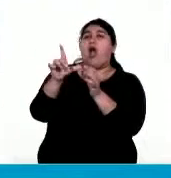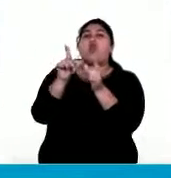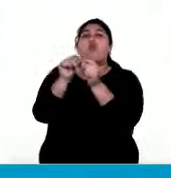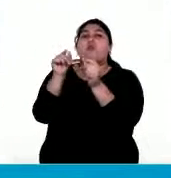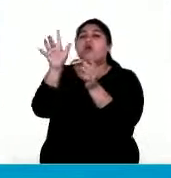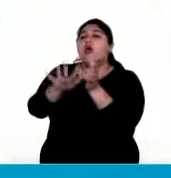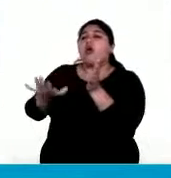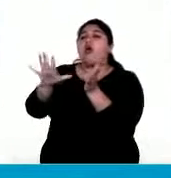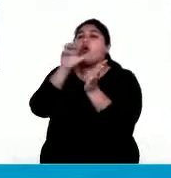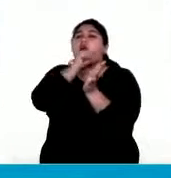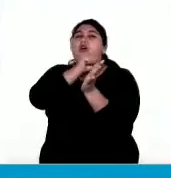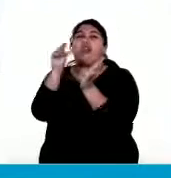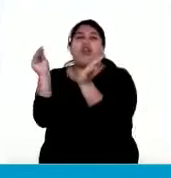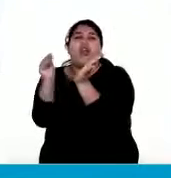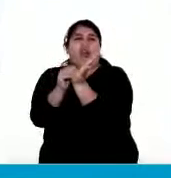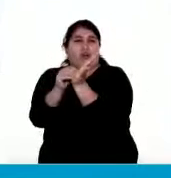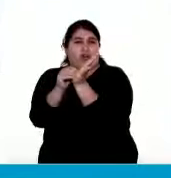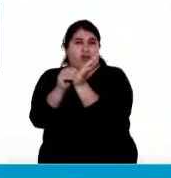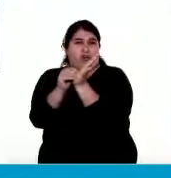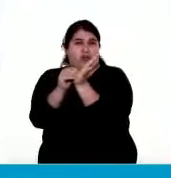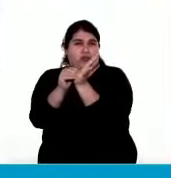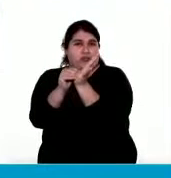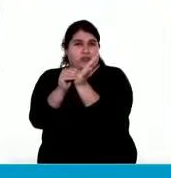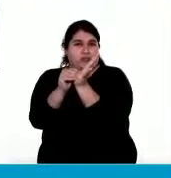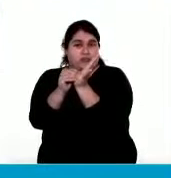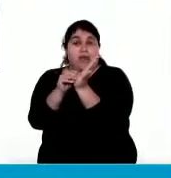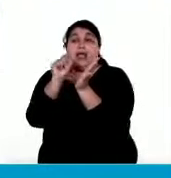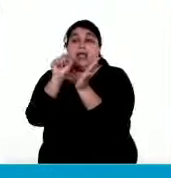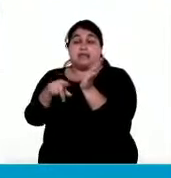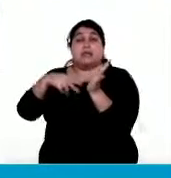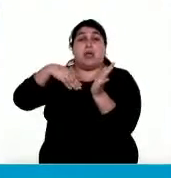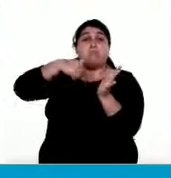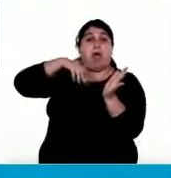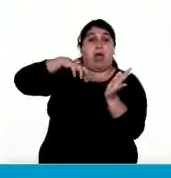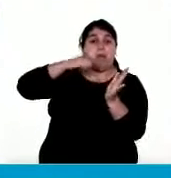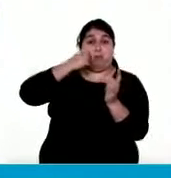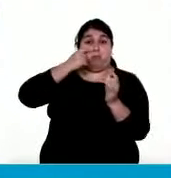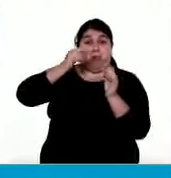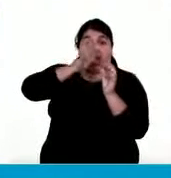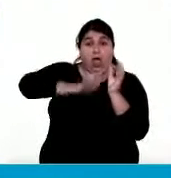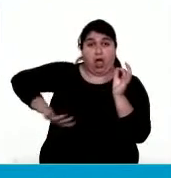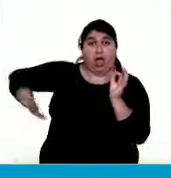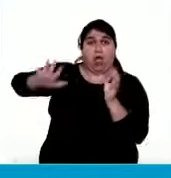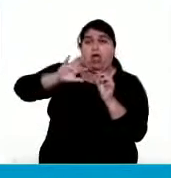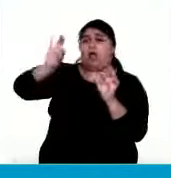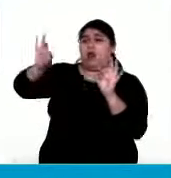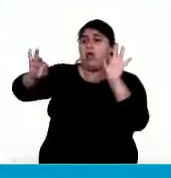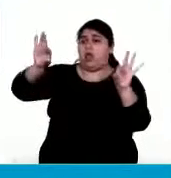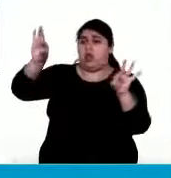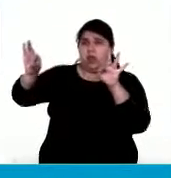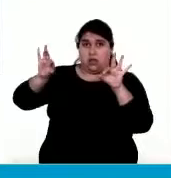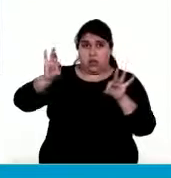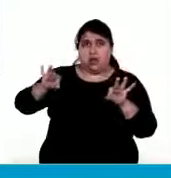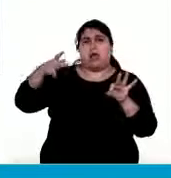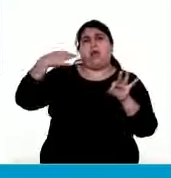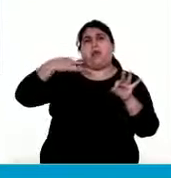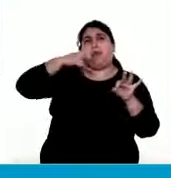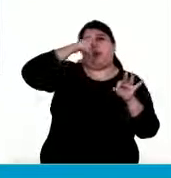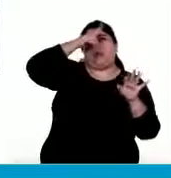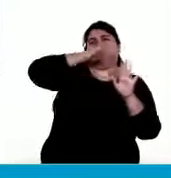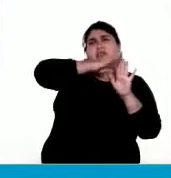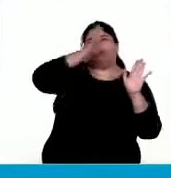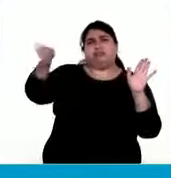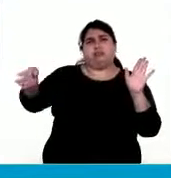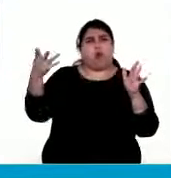establecimiento rural asignado a través de un mapa interactivo y un nomenclador cuya custodia y operatividad serán